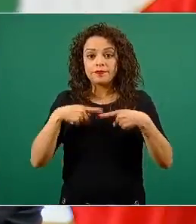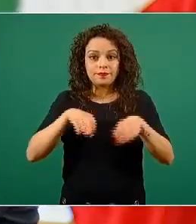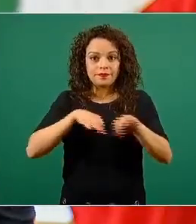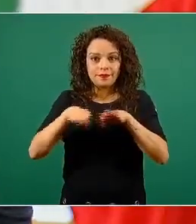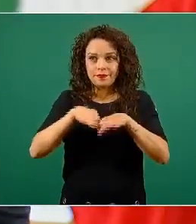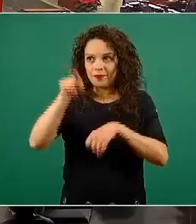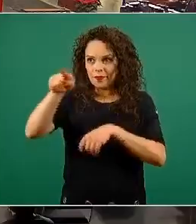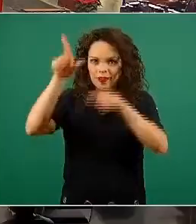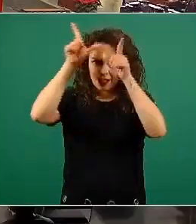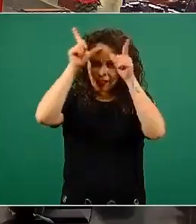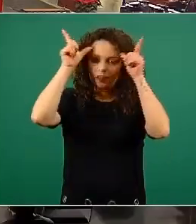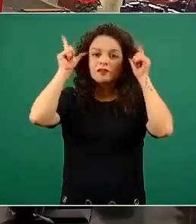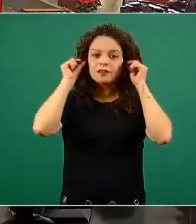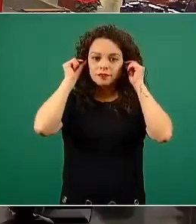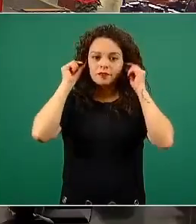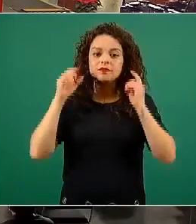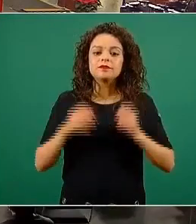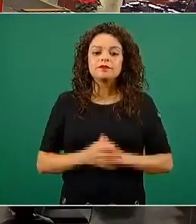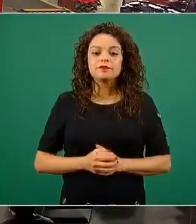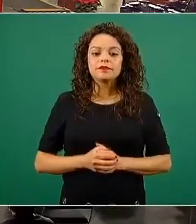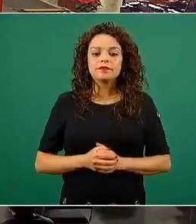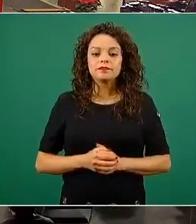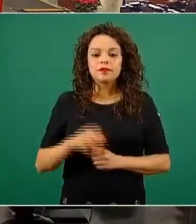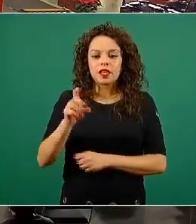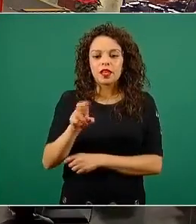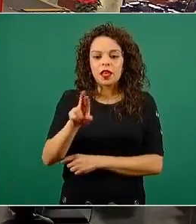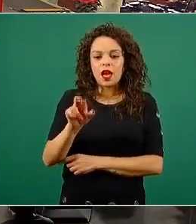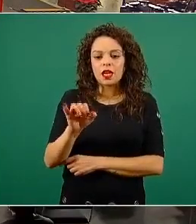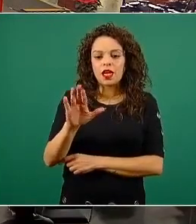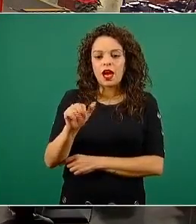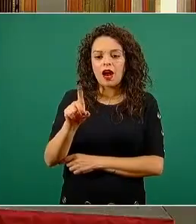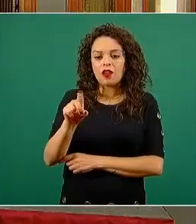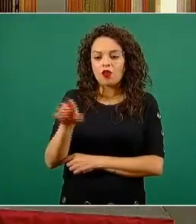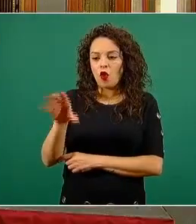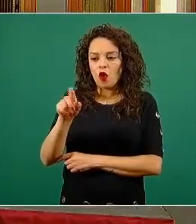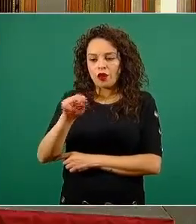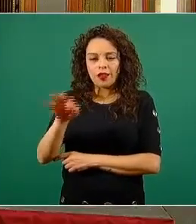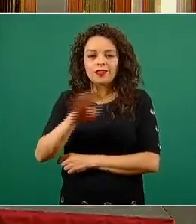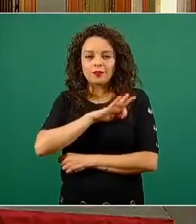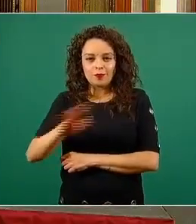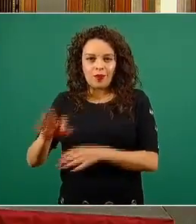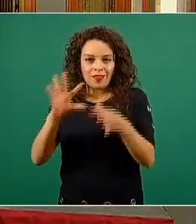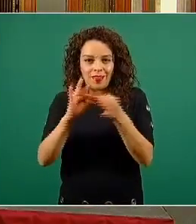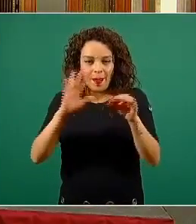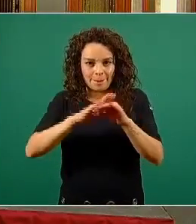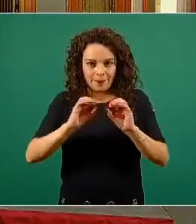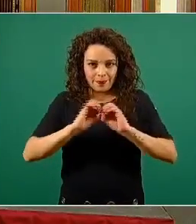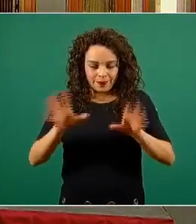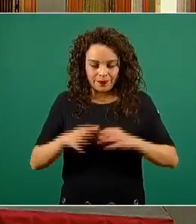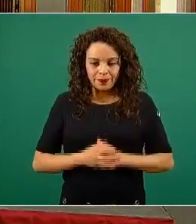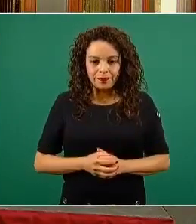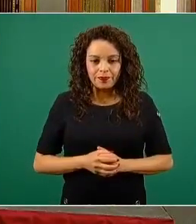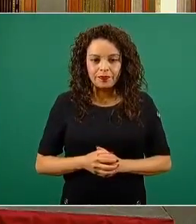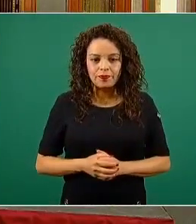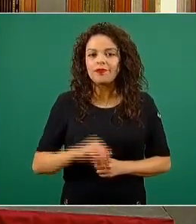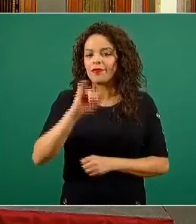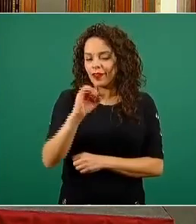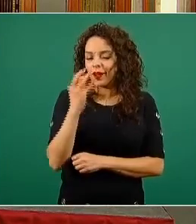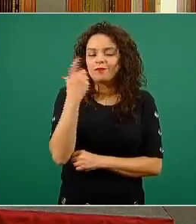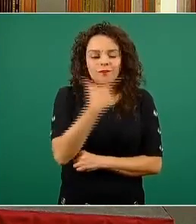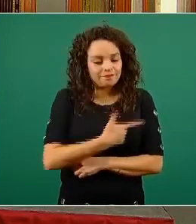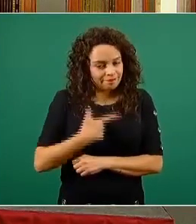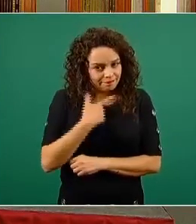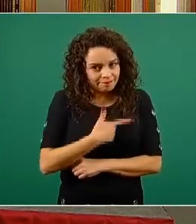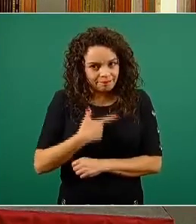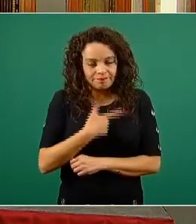enfermería, el último dato seguramente el doctor Ricardo Cortés nos los puede compartir. Sí, con mucho gusto. Al